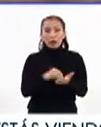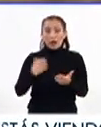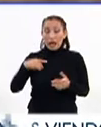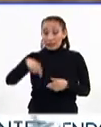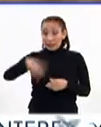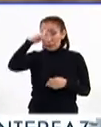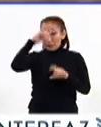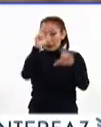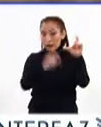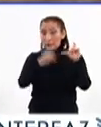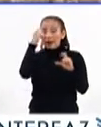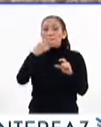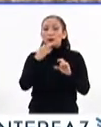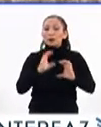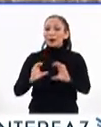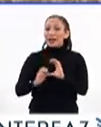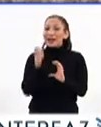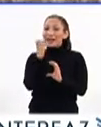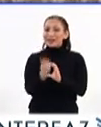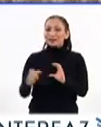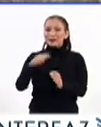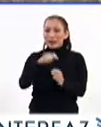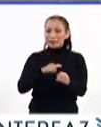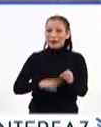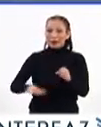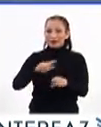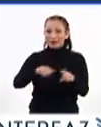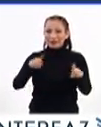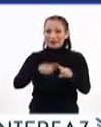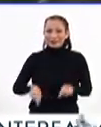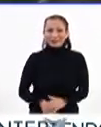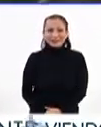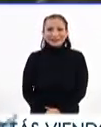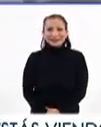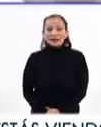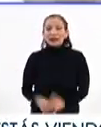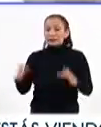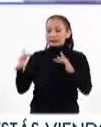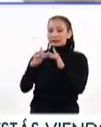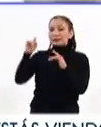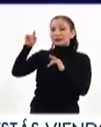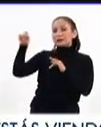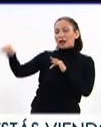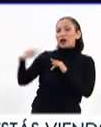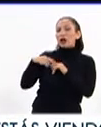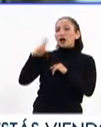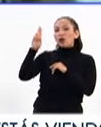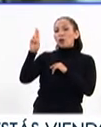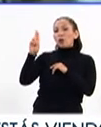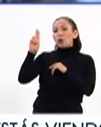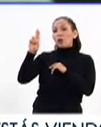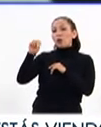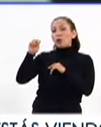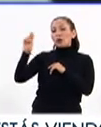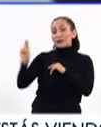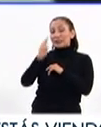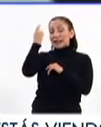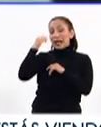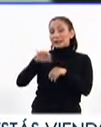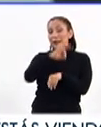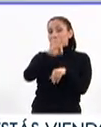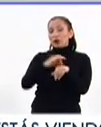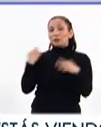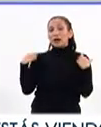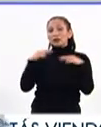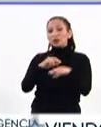nuestro país para conservar estas especies. Nos enlazaremos hasta la Universidad Autónoma Chapingo con